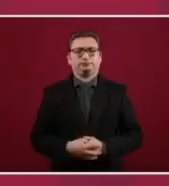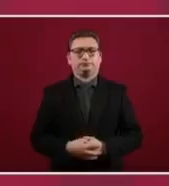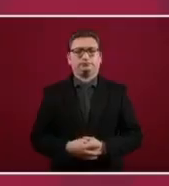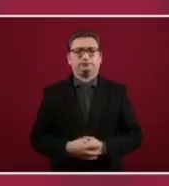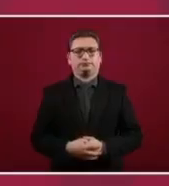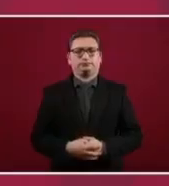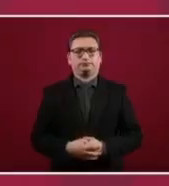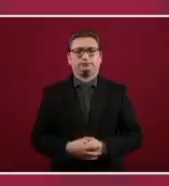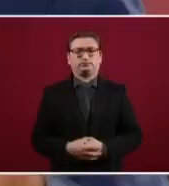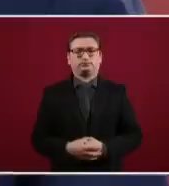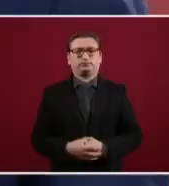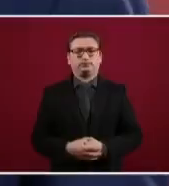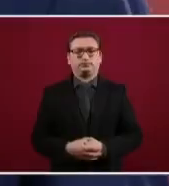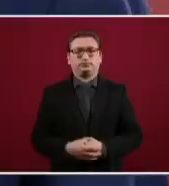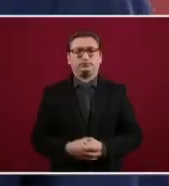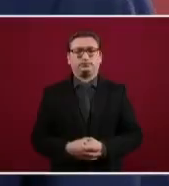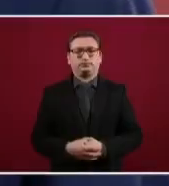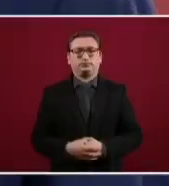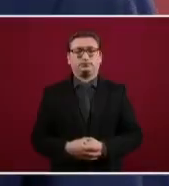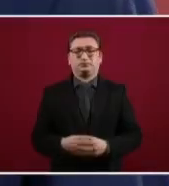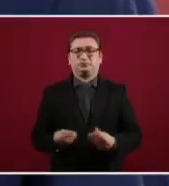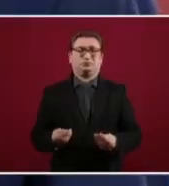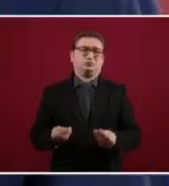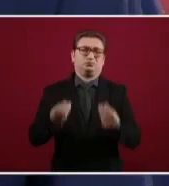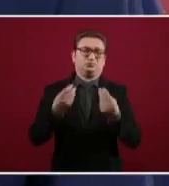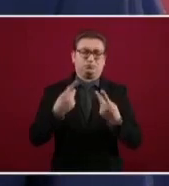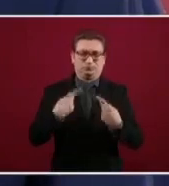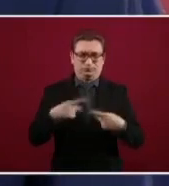además de que eran muchos